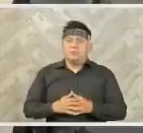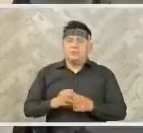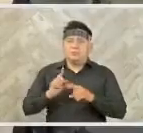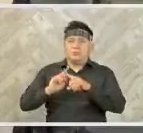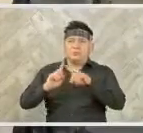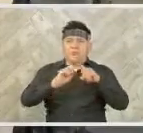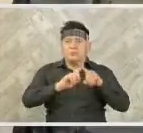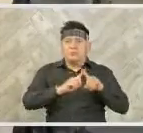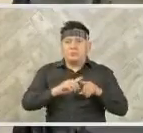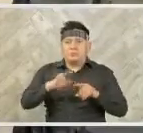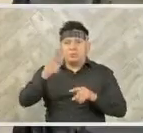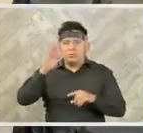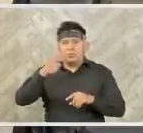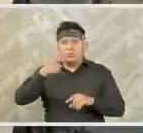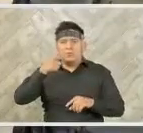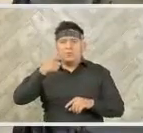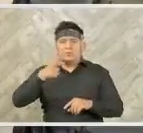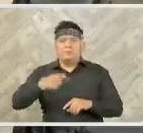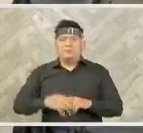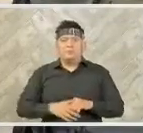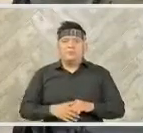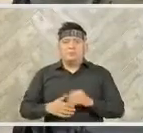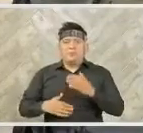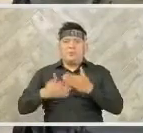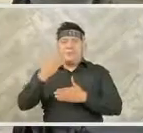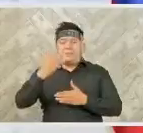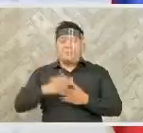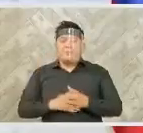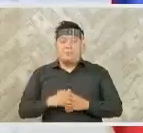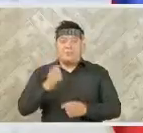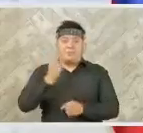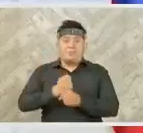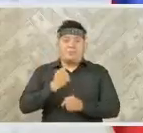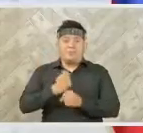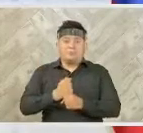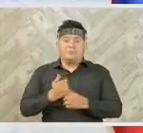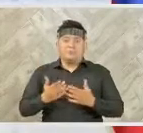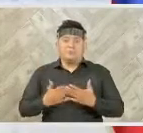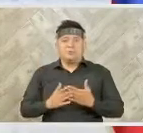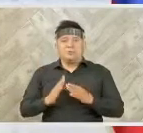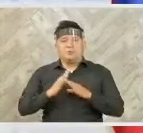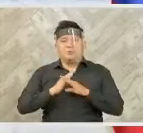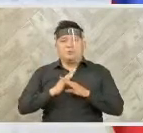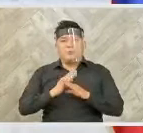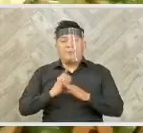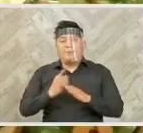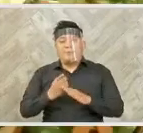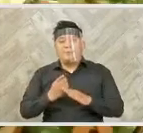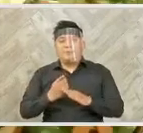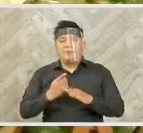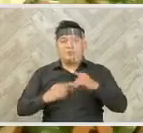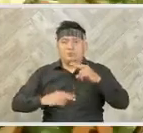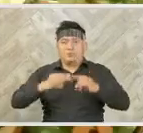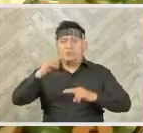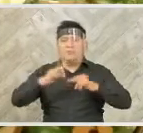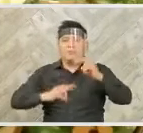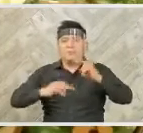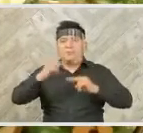diferentes operativos en los cuales se empieza a trabajar y a generar esa protección, esa construcción